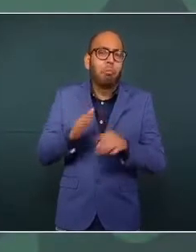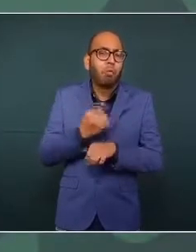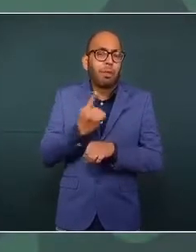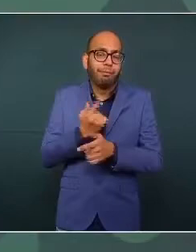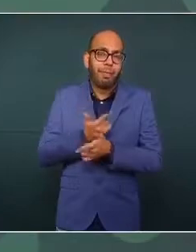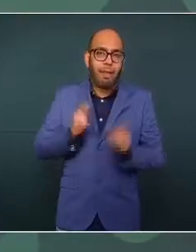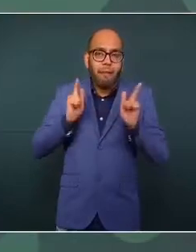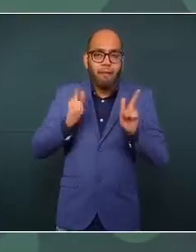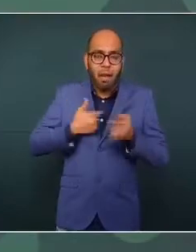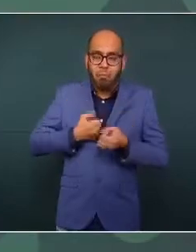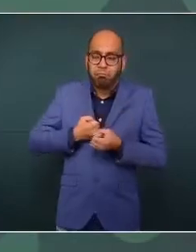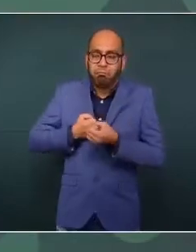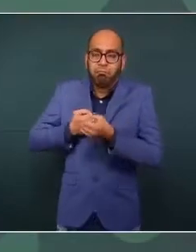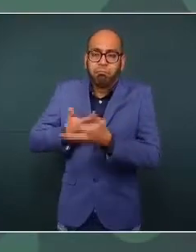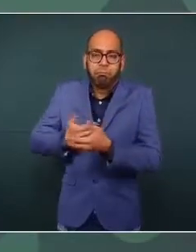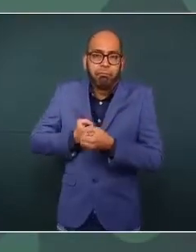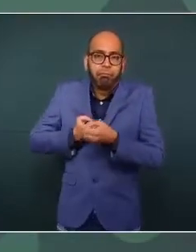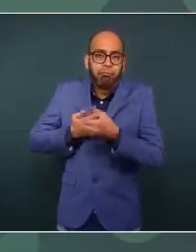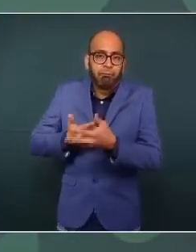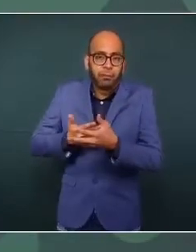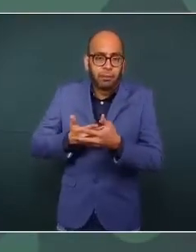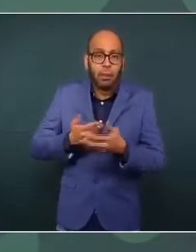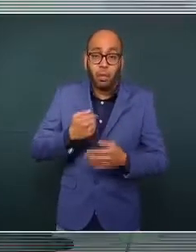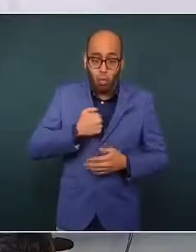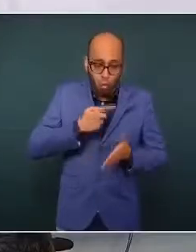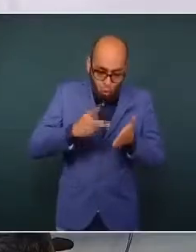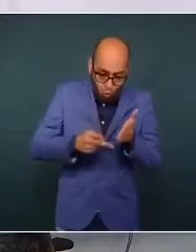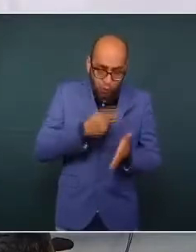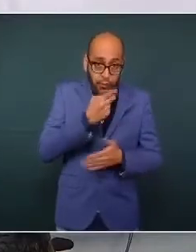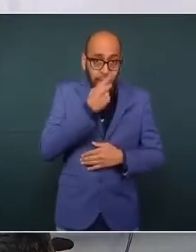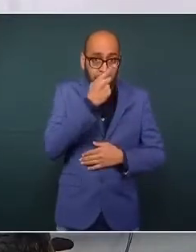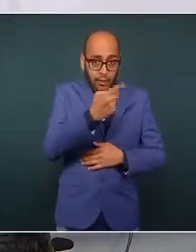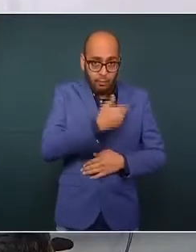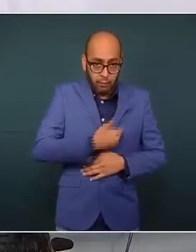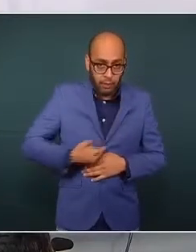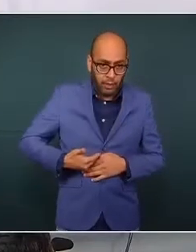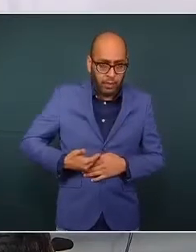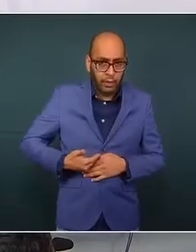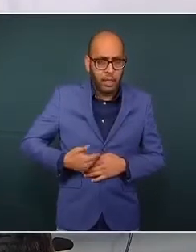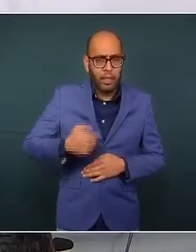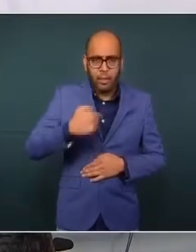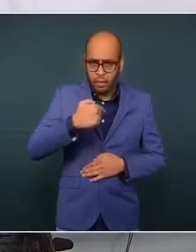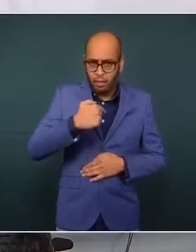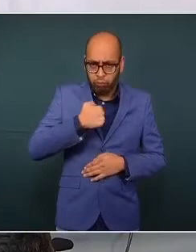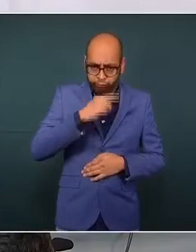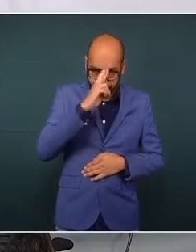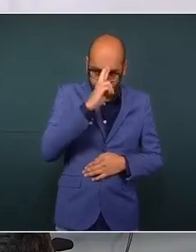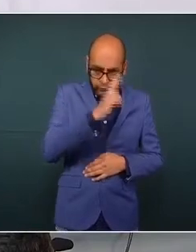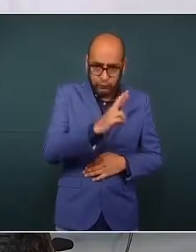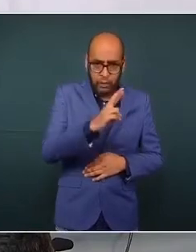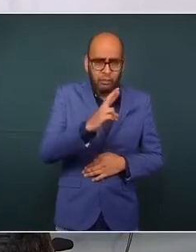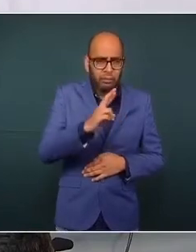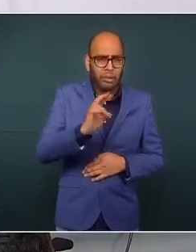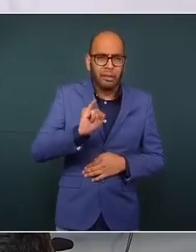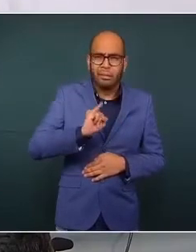refrendo mi respeto, jamás seré, no lo he sido, nunca seré